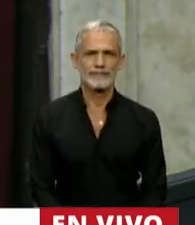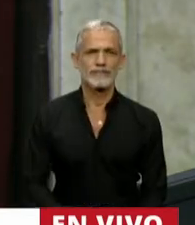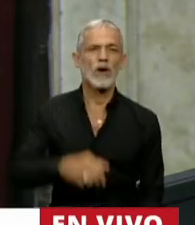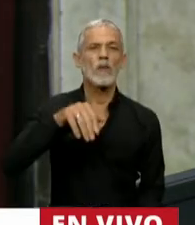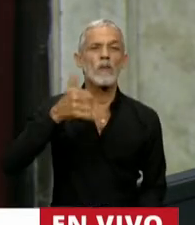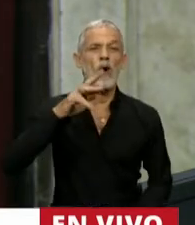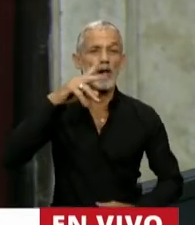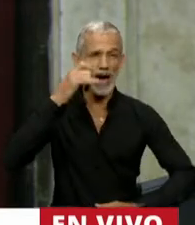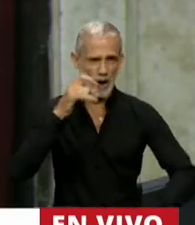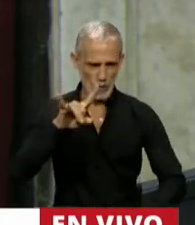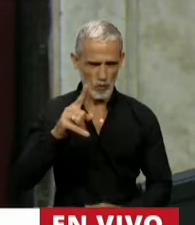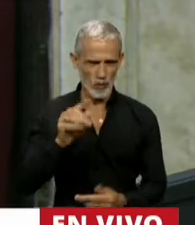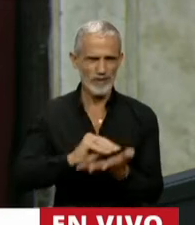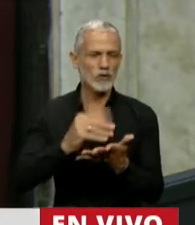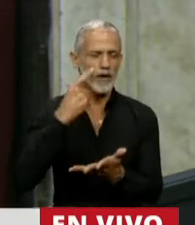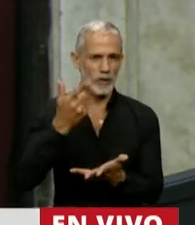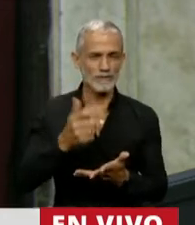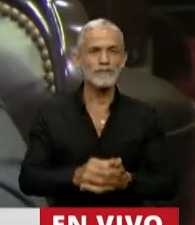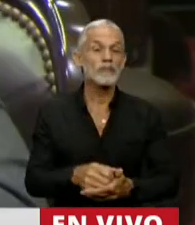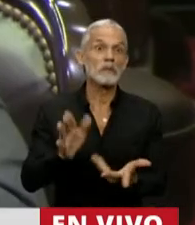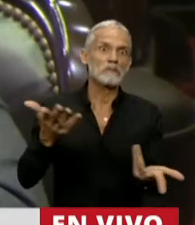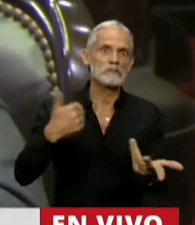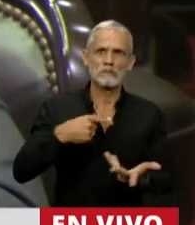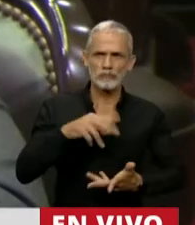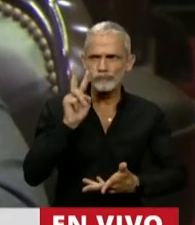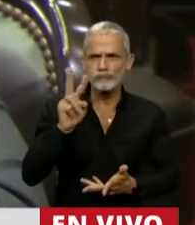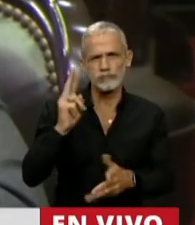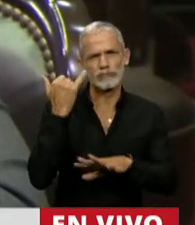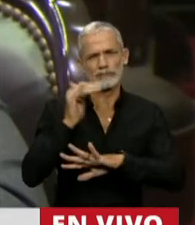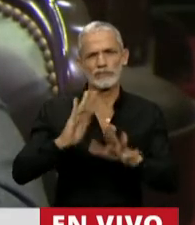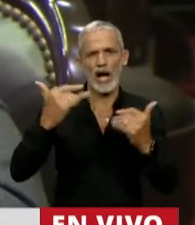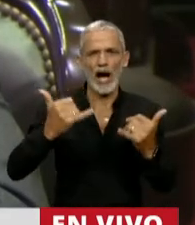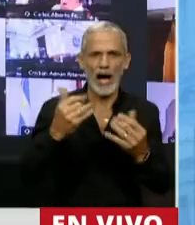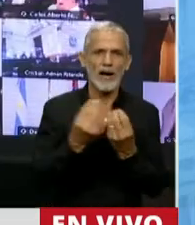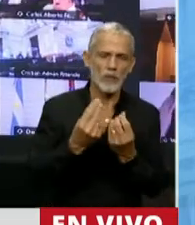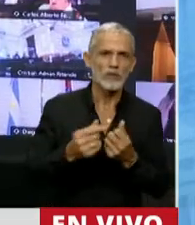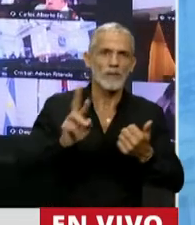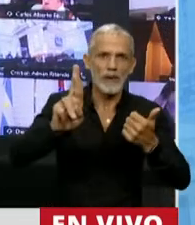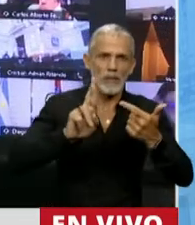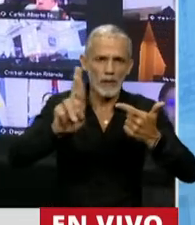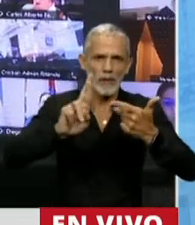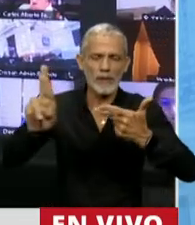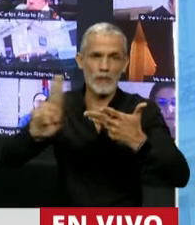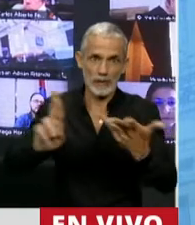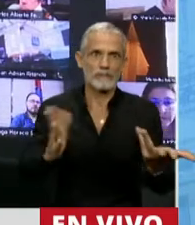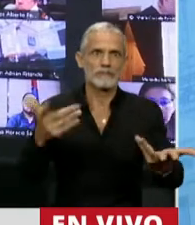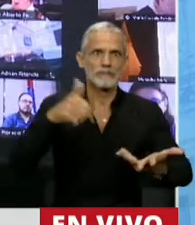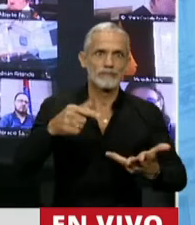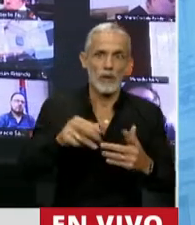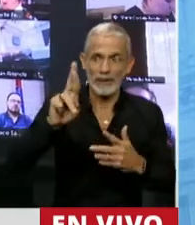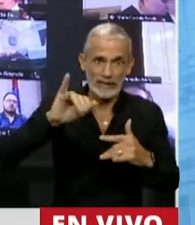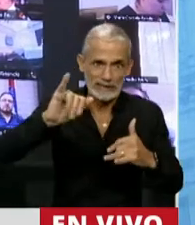Tiene la palabra el diputado Moró. Digo porque, habida cuenta de que hoy hemos tenido muchas cuestiones de privilegio, supongo que esta será